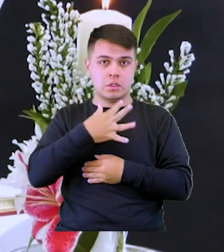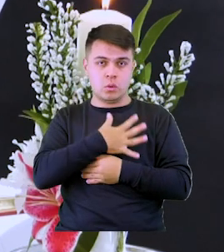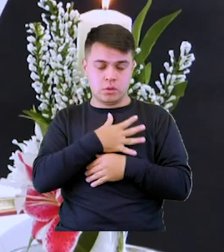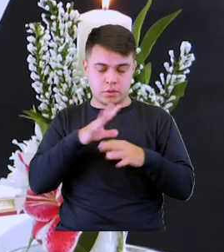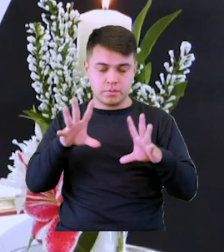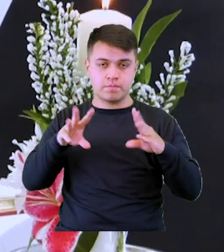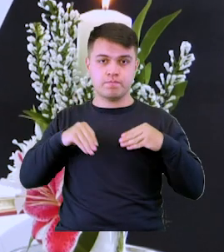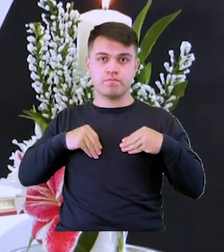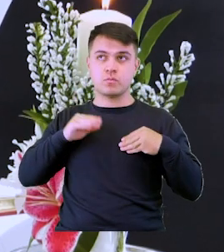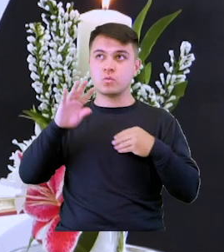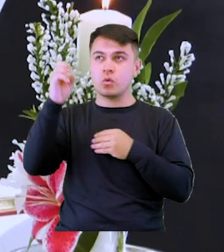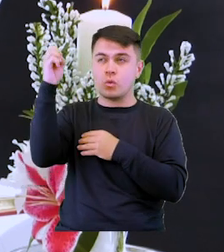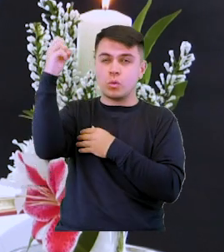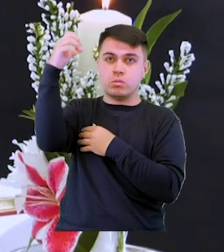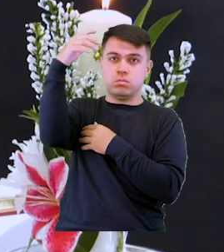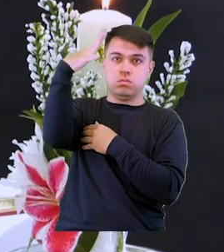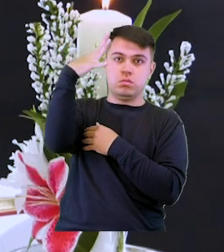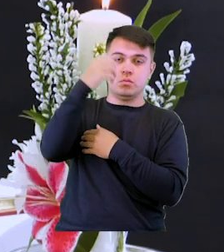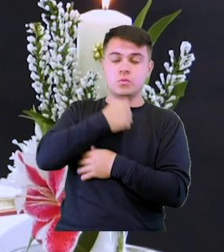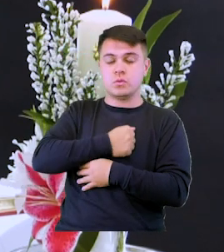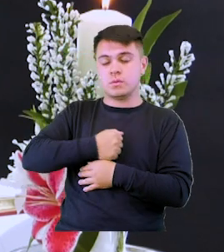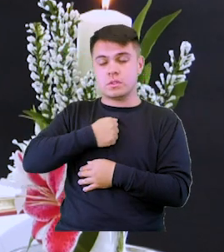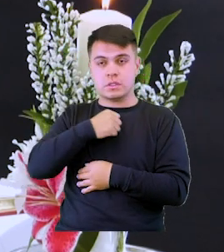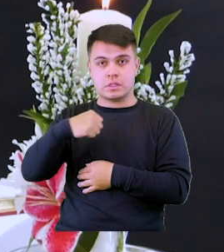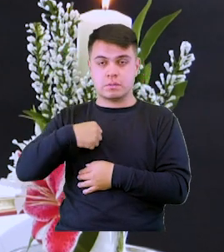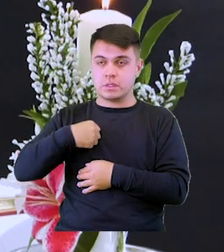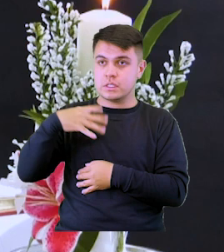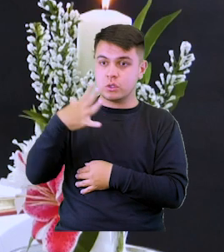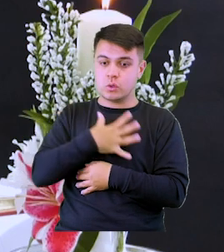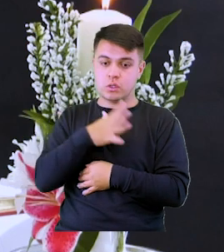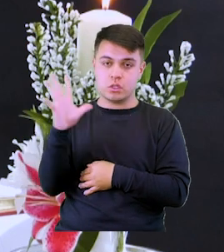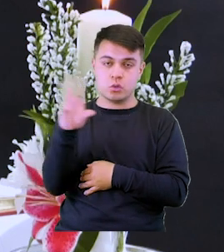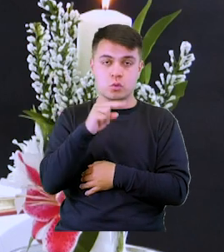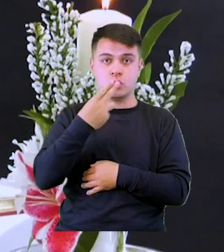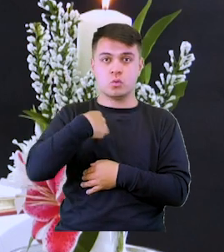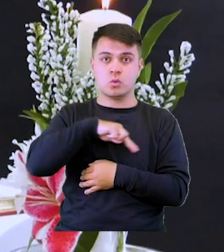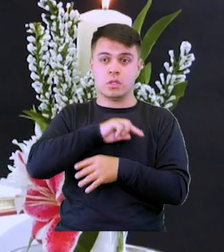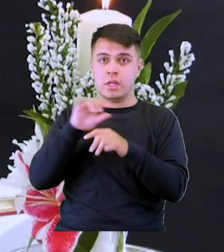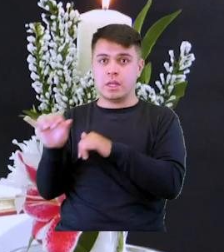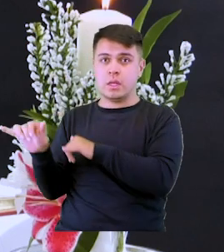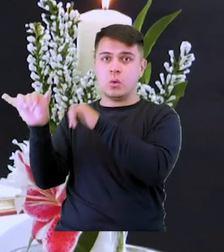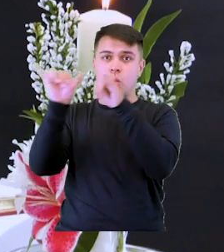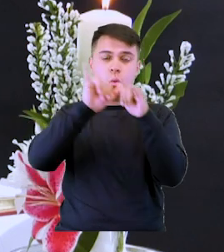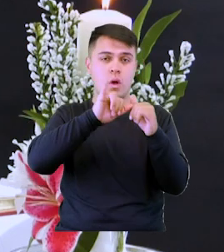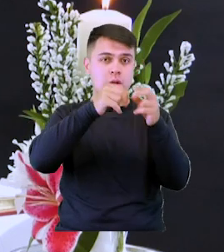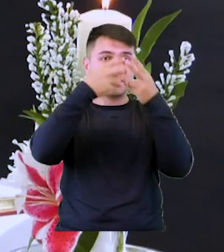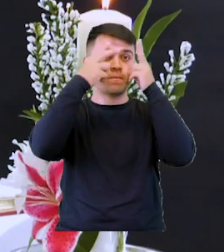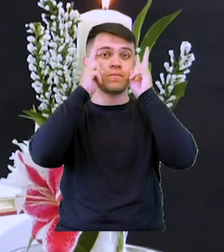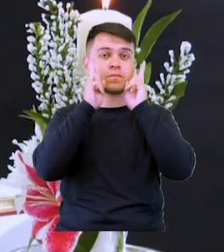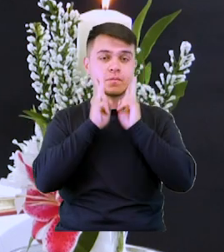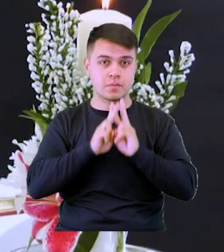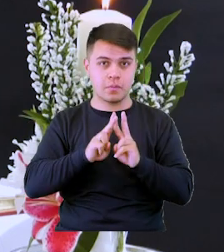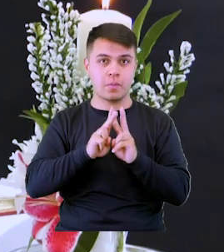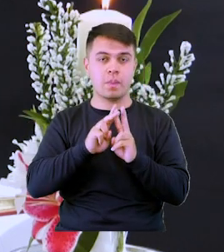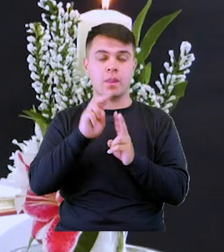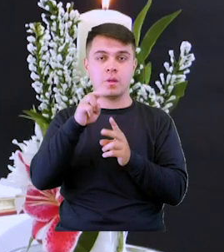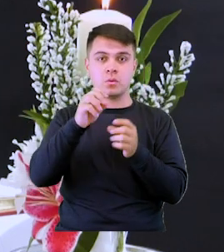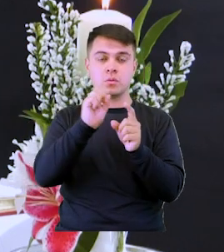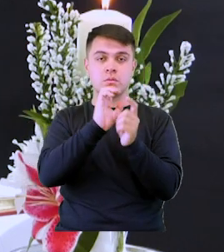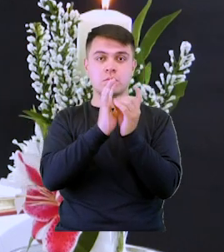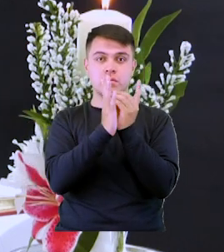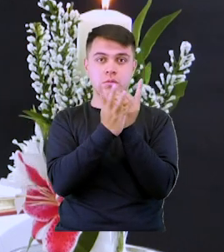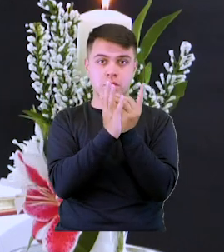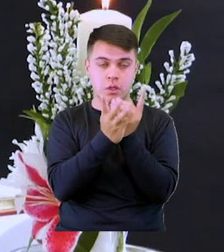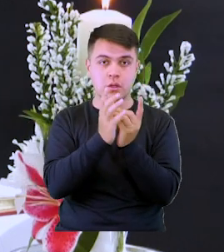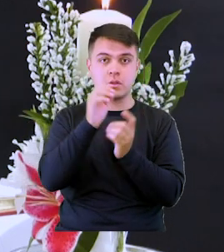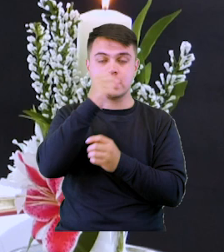a contemplar la luz de tu rostro. Ten misericordia de todos nosotros, y así con María, la Virgen Madre de Dios, los apóstoles, San